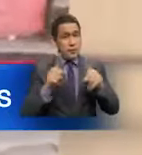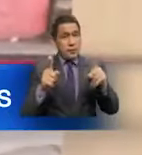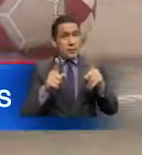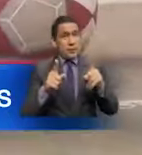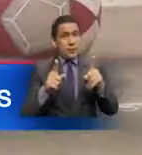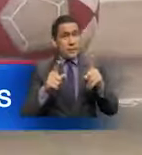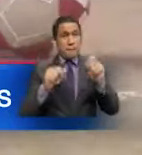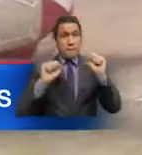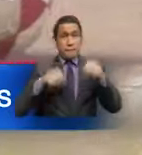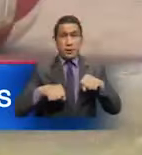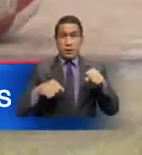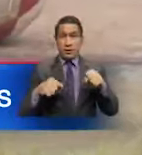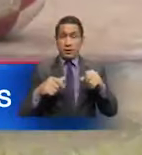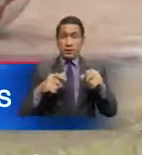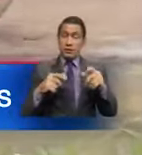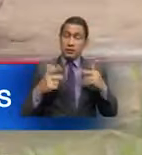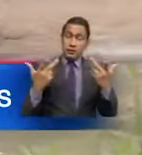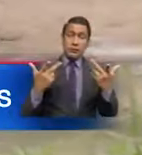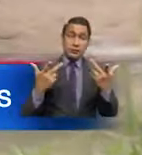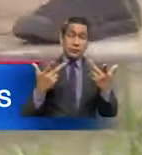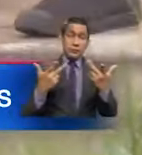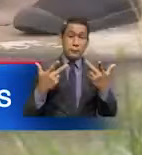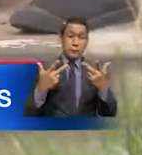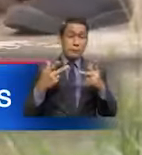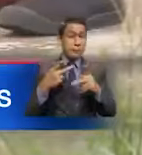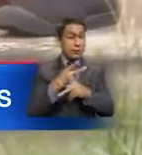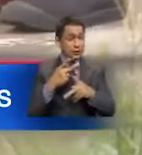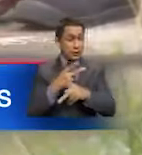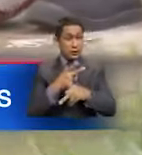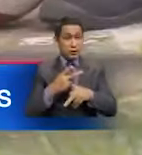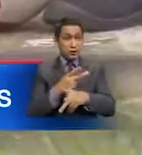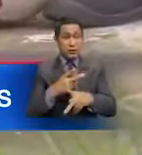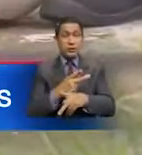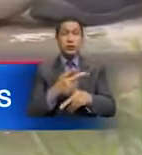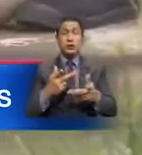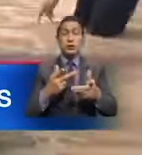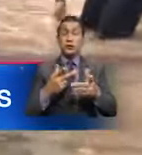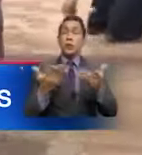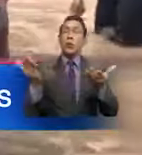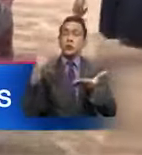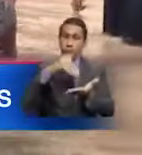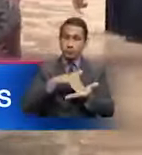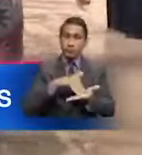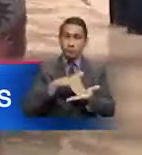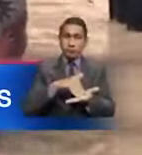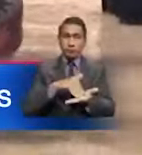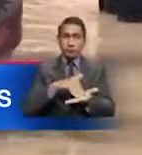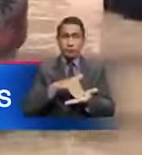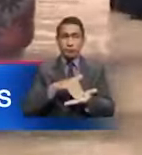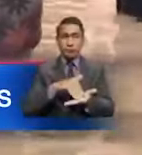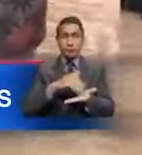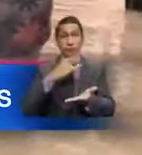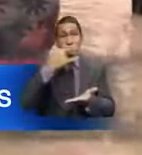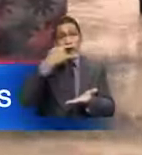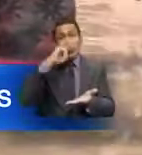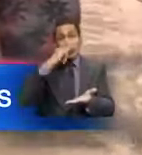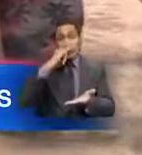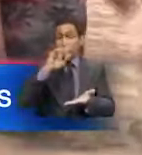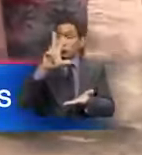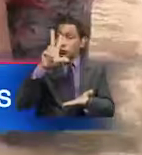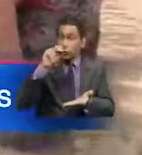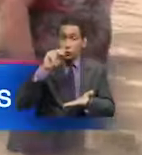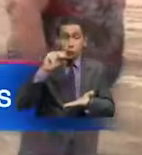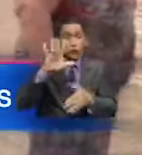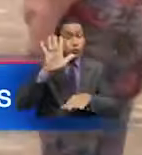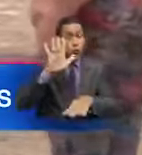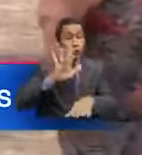podría convertirse ya en una infección en la piel. De ahí que, repito, hay que evitar que los niños se bañen en